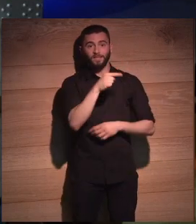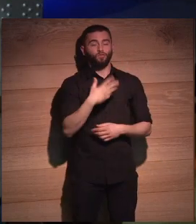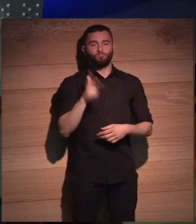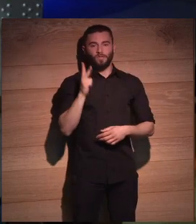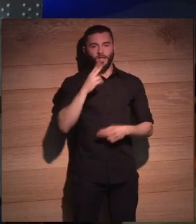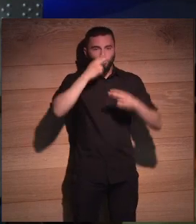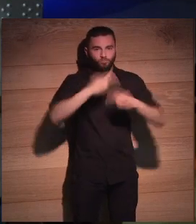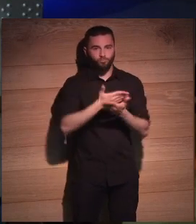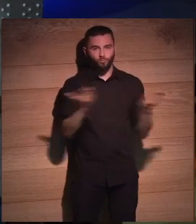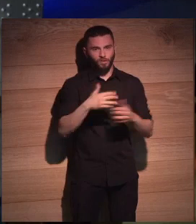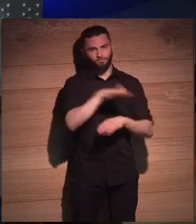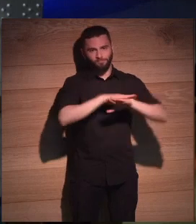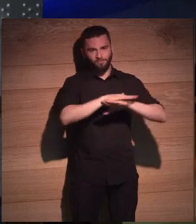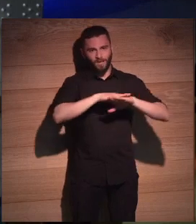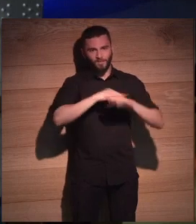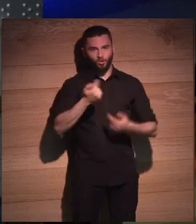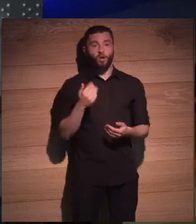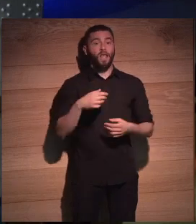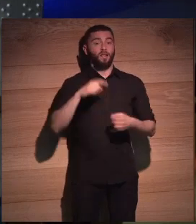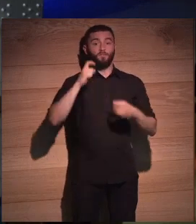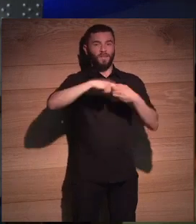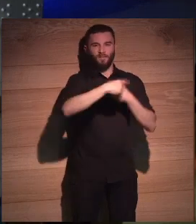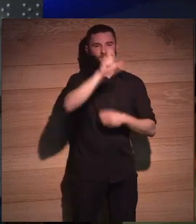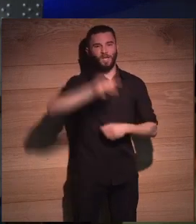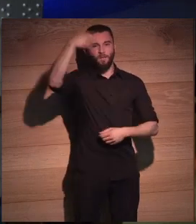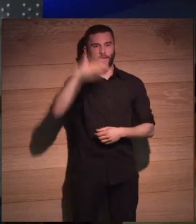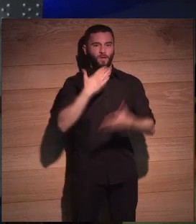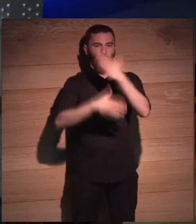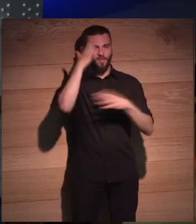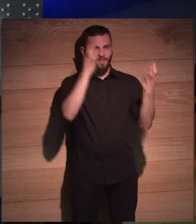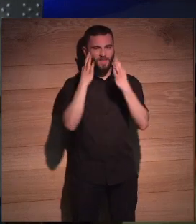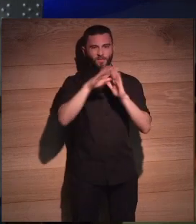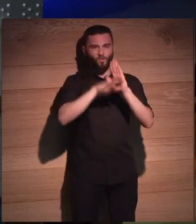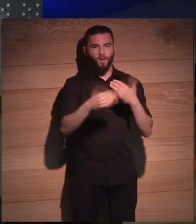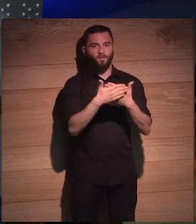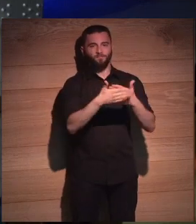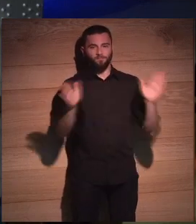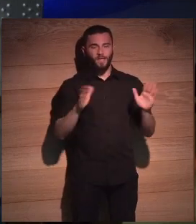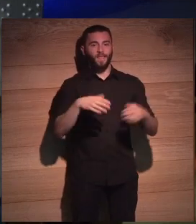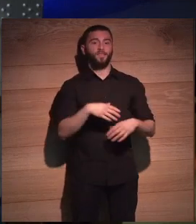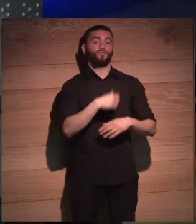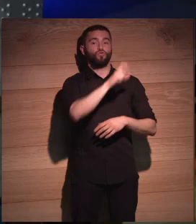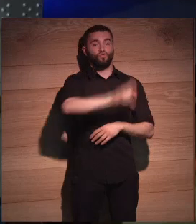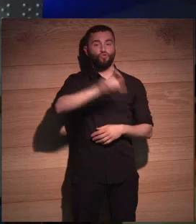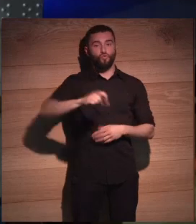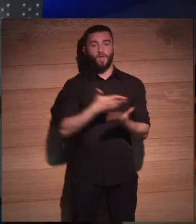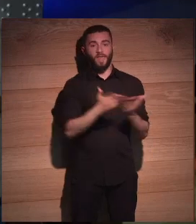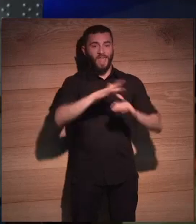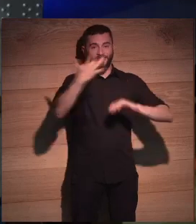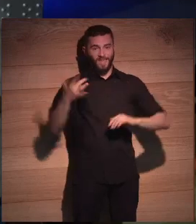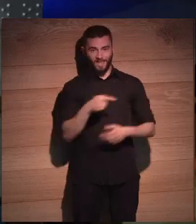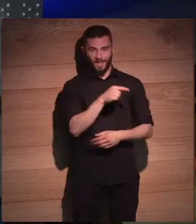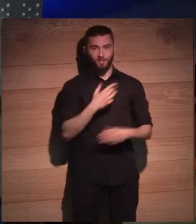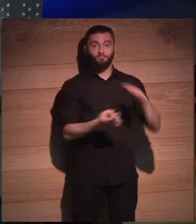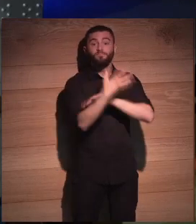básico. Es su miembro más antiguo y ha coordinado también su programa de datos abiertos y ha dirigido su programa de ciudadanía digital. La sesión la va a